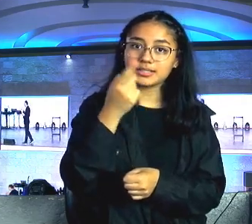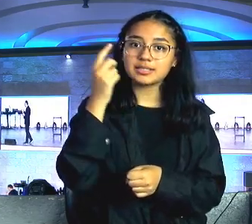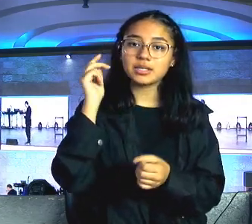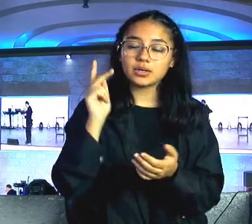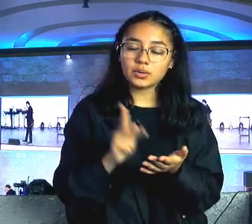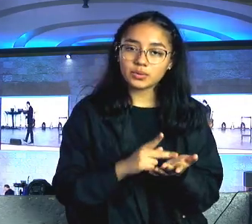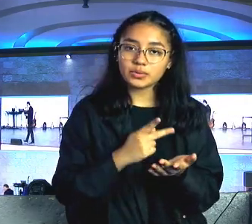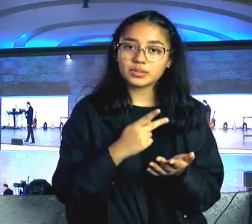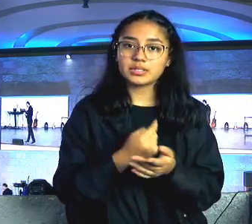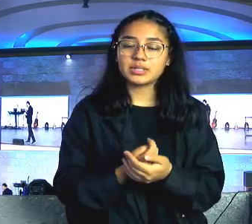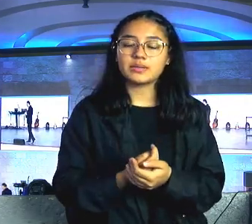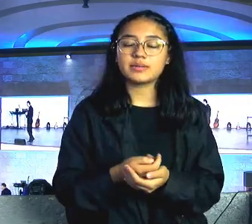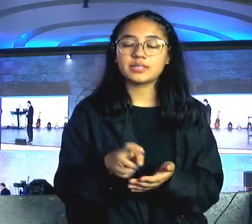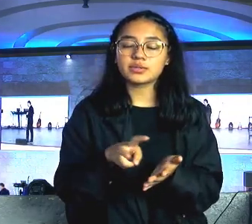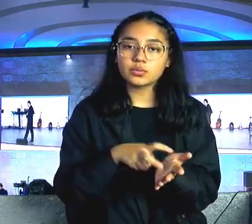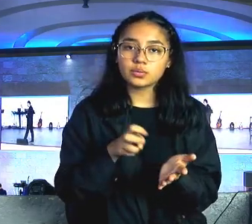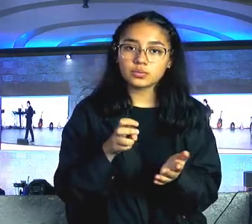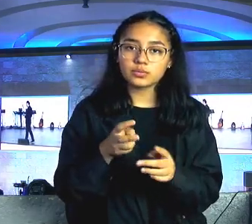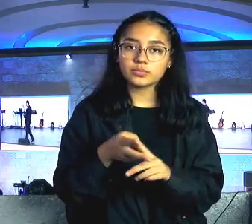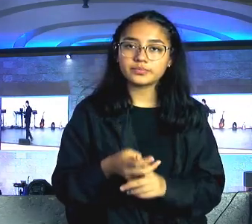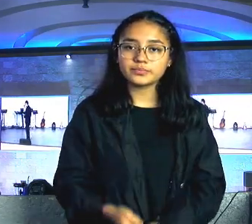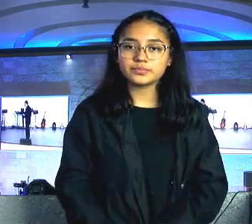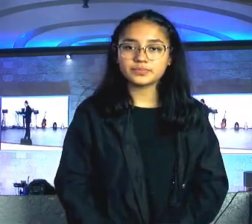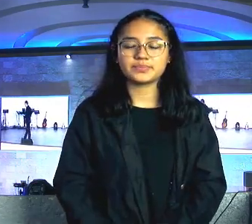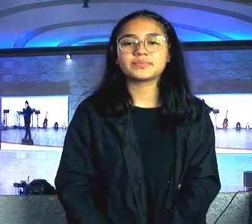rectifica, toma el buen camino.